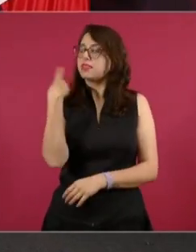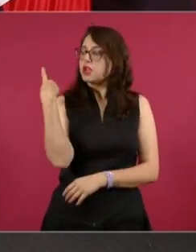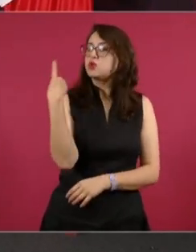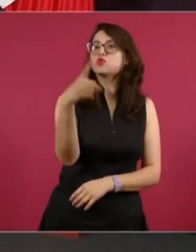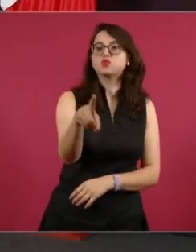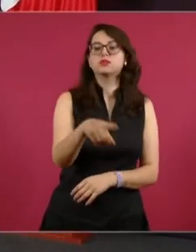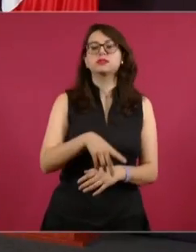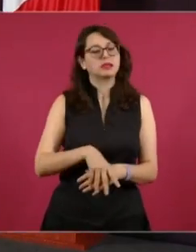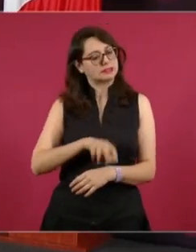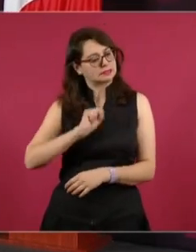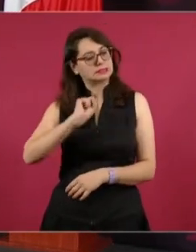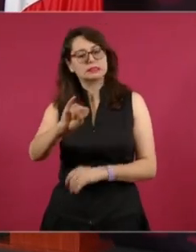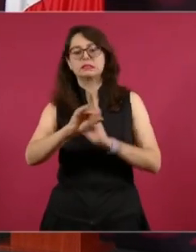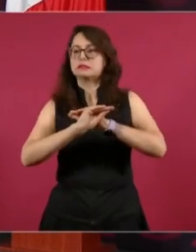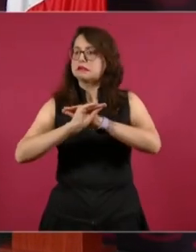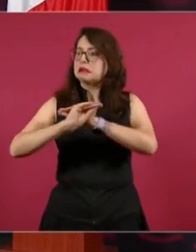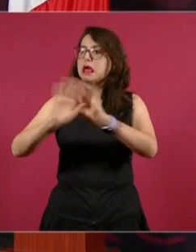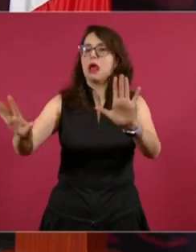¿Cómo no?